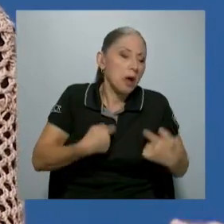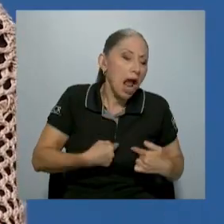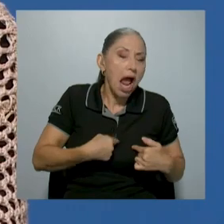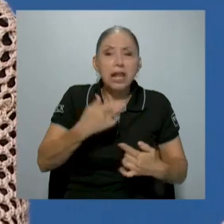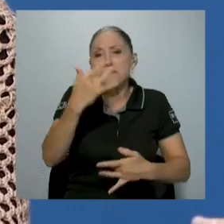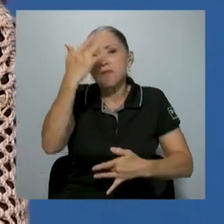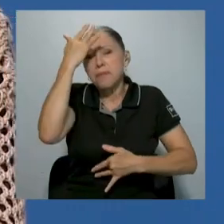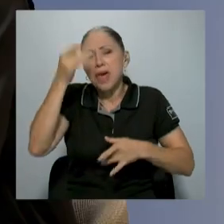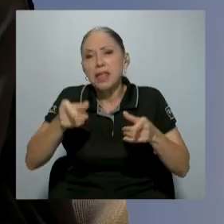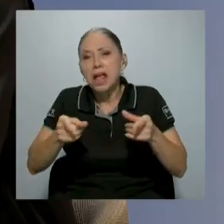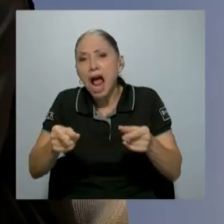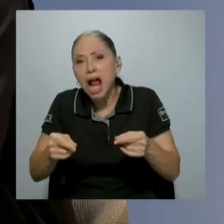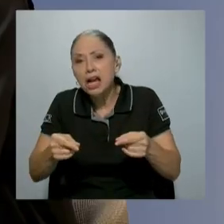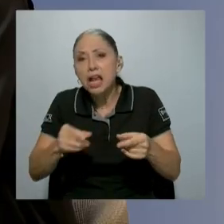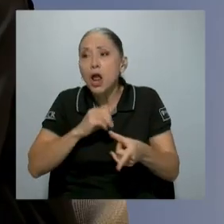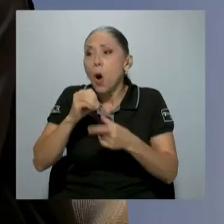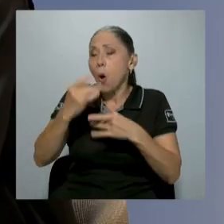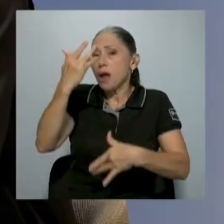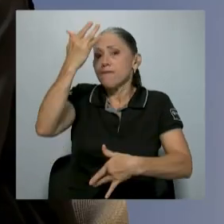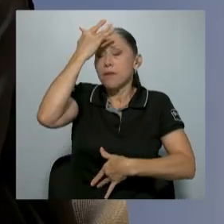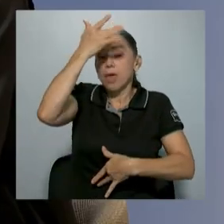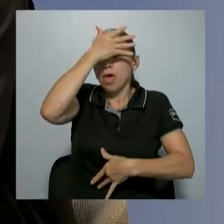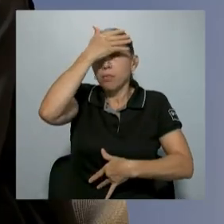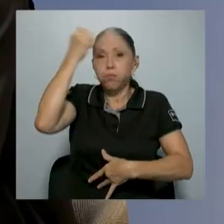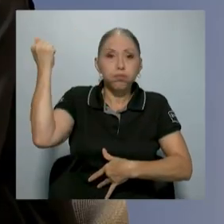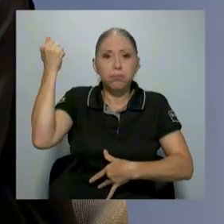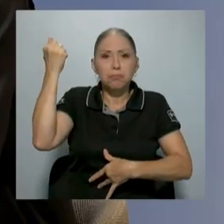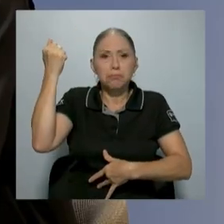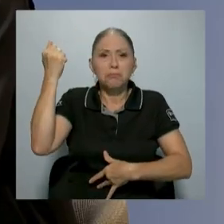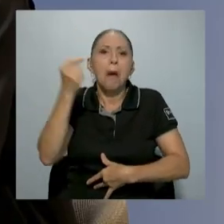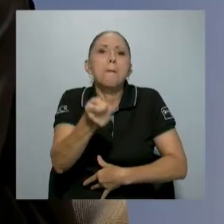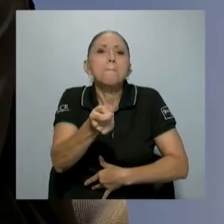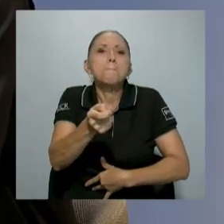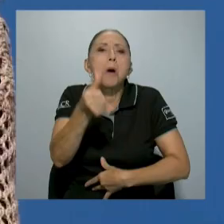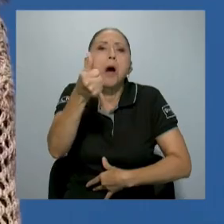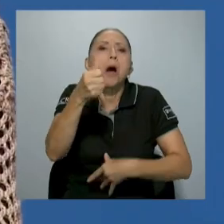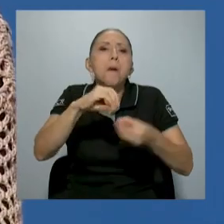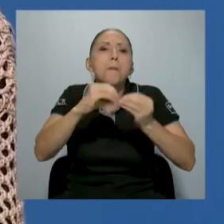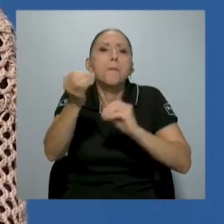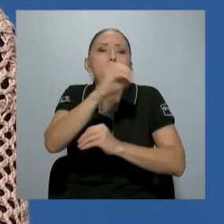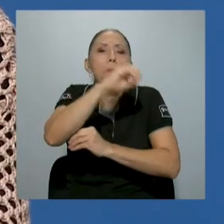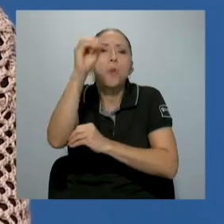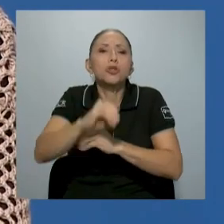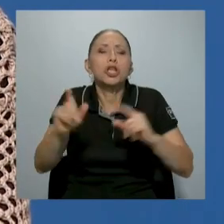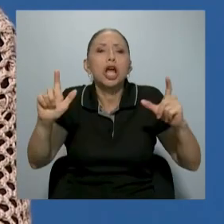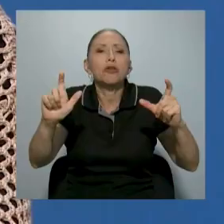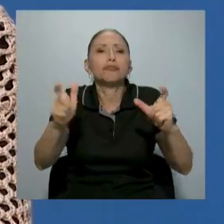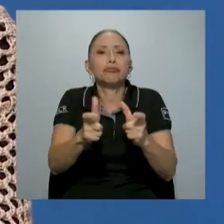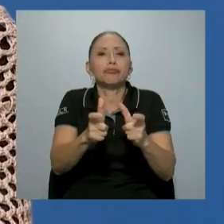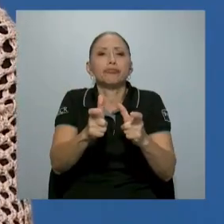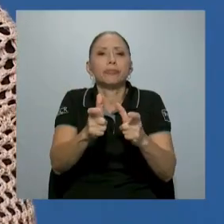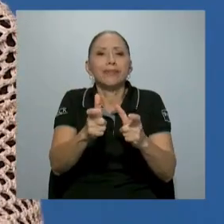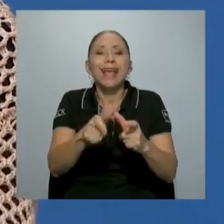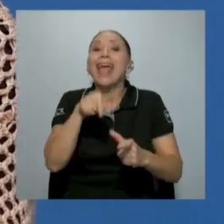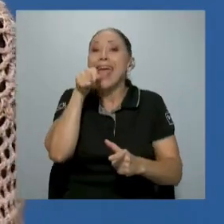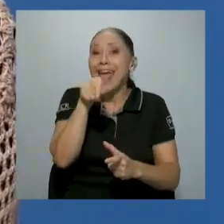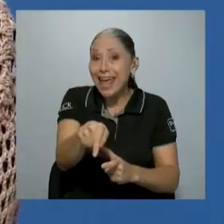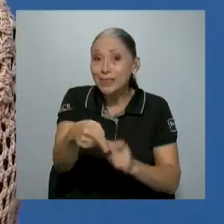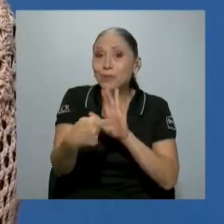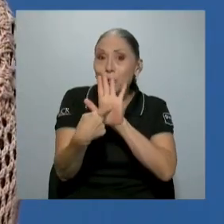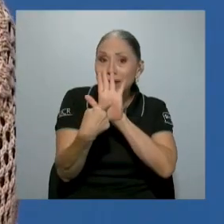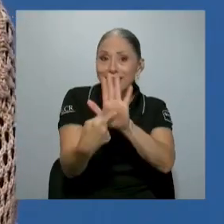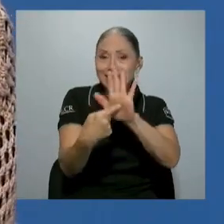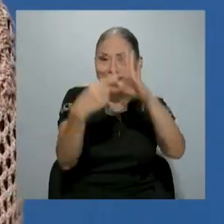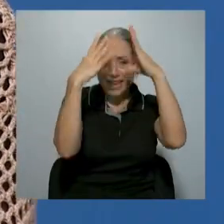cáncer, demencias muy bajas, ¿verdad? Y bueno, es un poco lo que rescata el informe. ¿Cuáles son